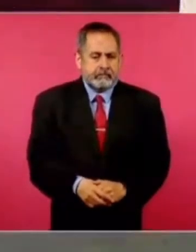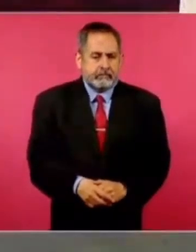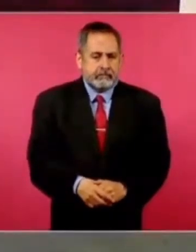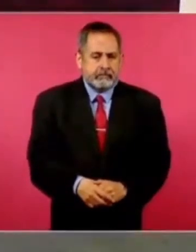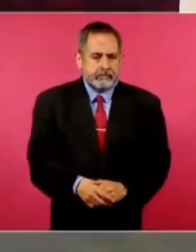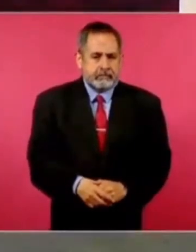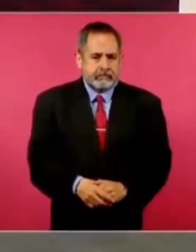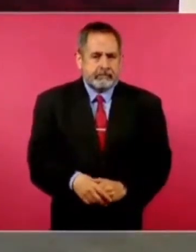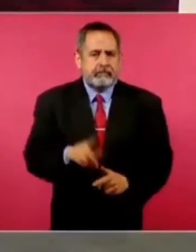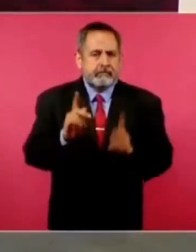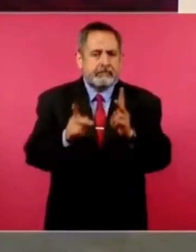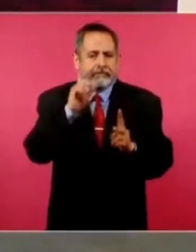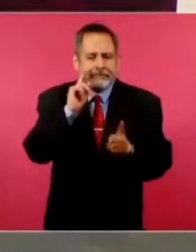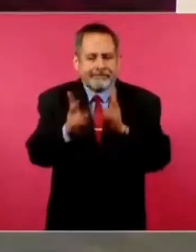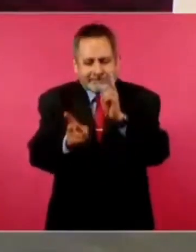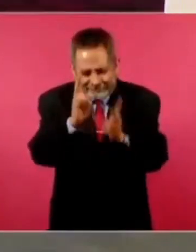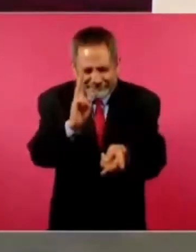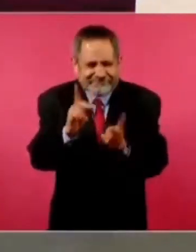Salazar? Sí. Ya hablamos mañana.